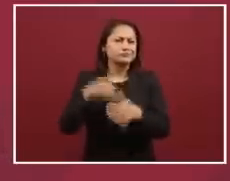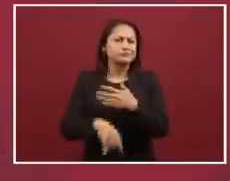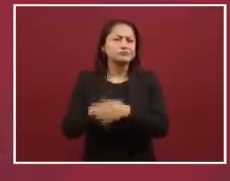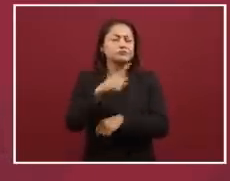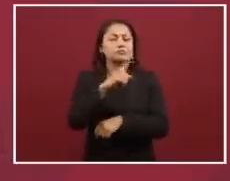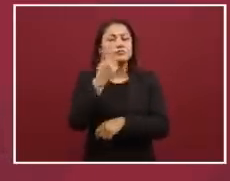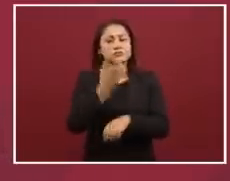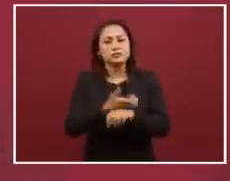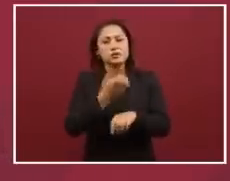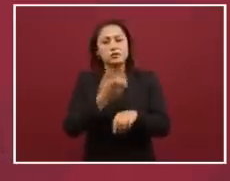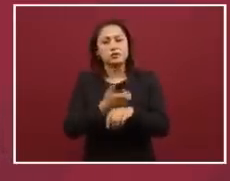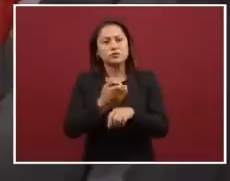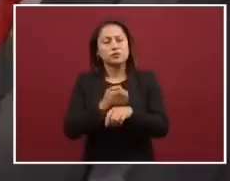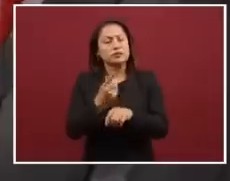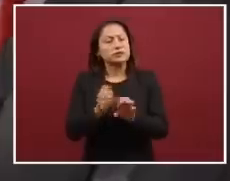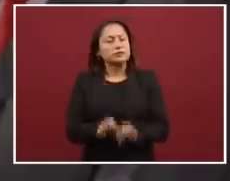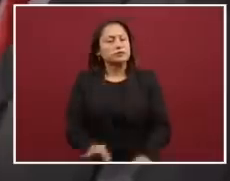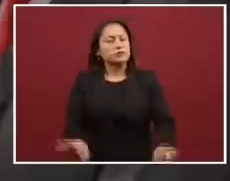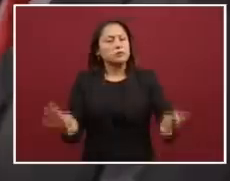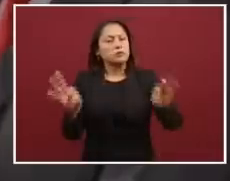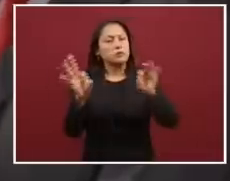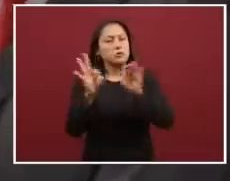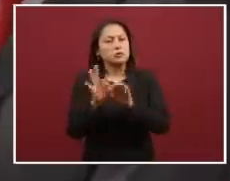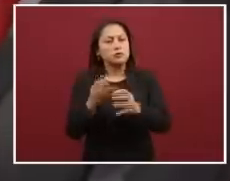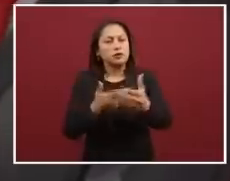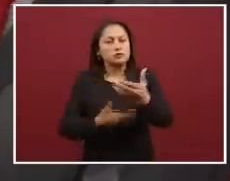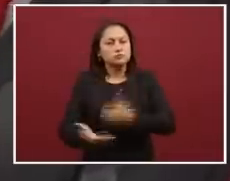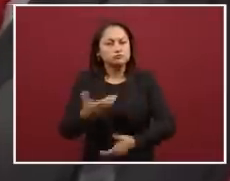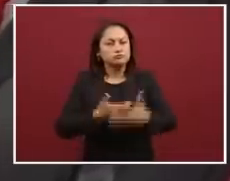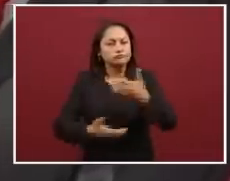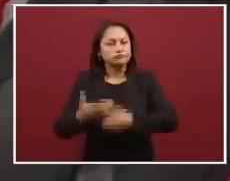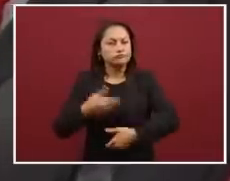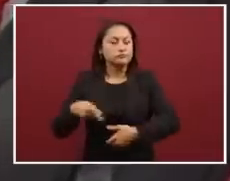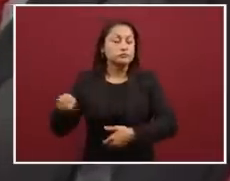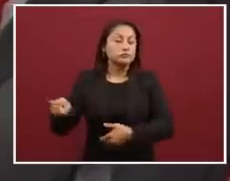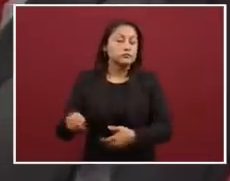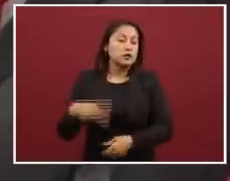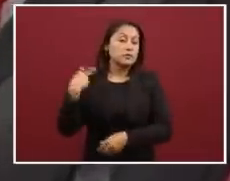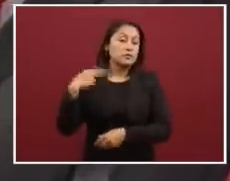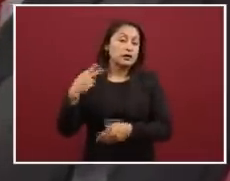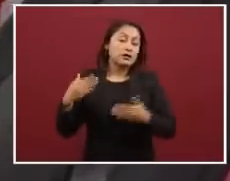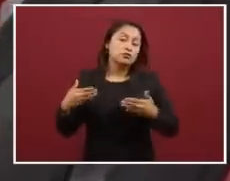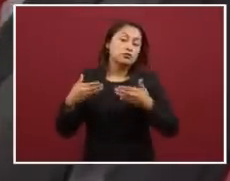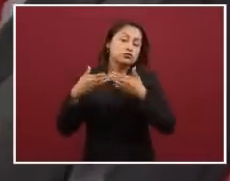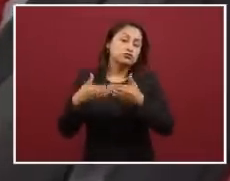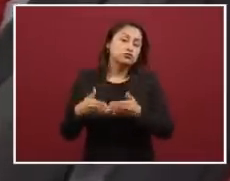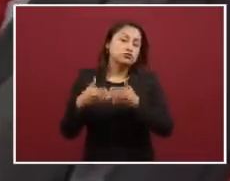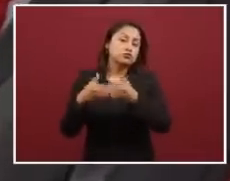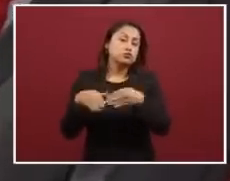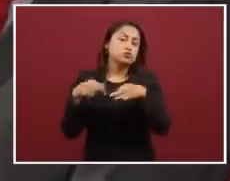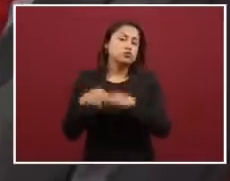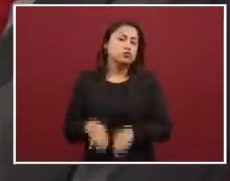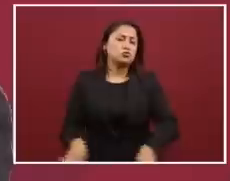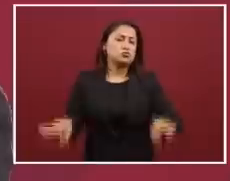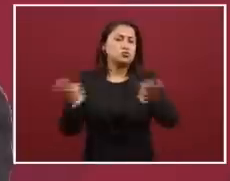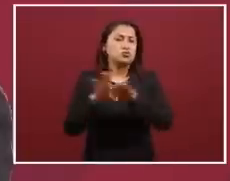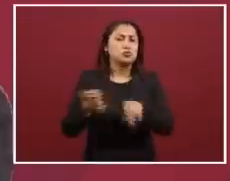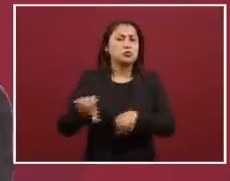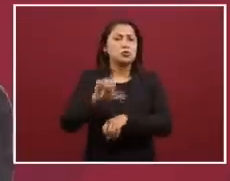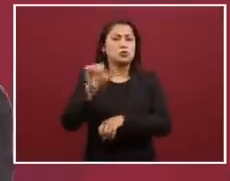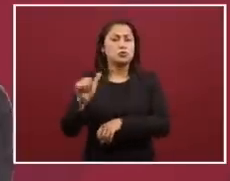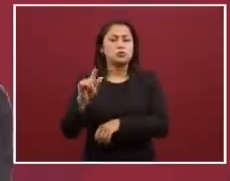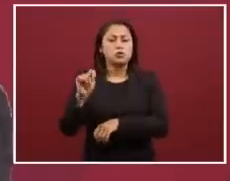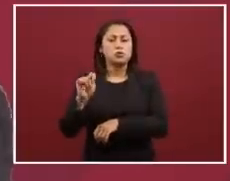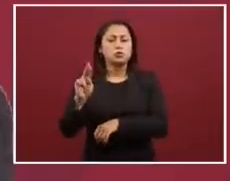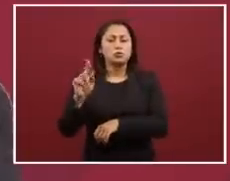del comercio, tenemos el principal puerto del país, tenemos otros dos puertos importantes como Tuxpan y